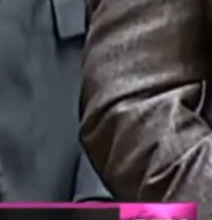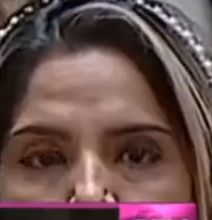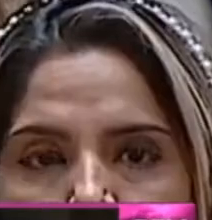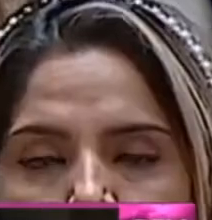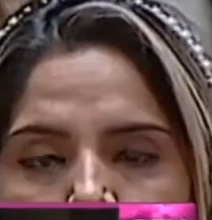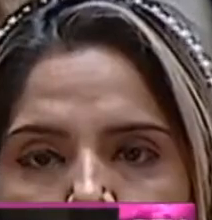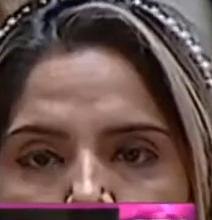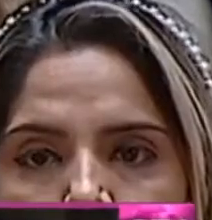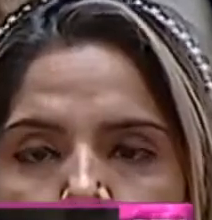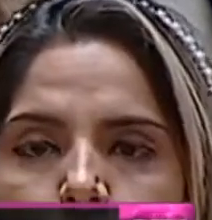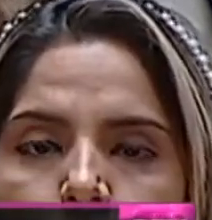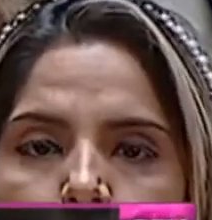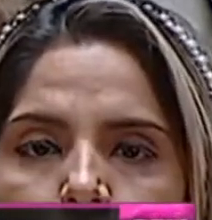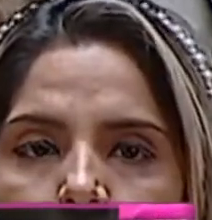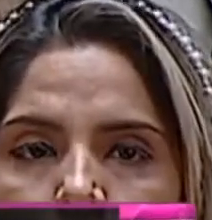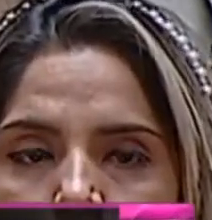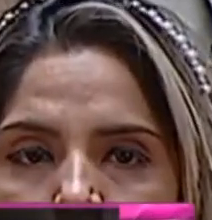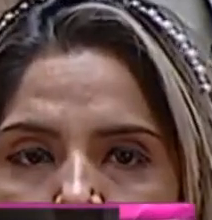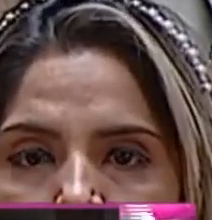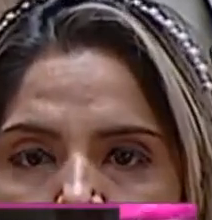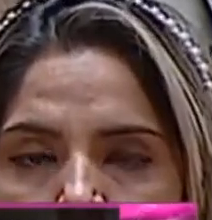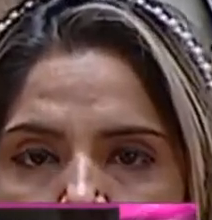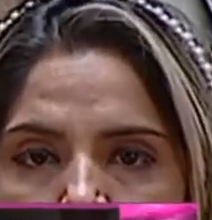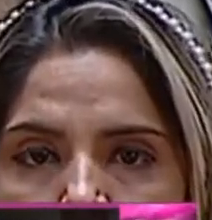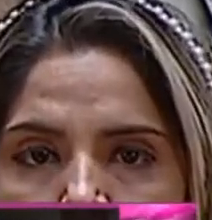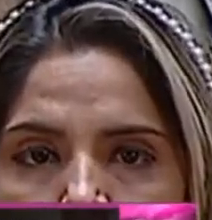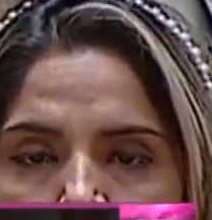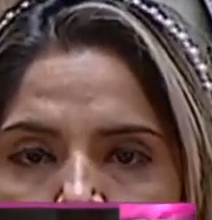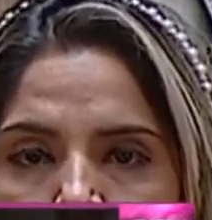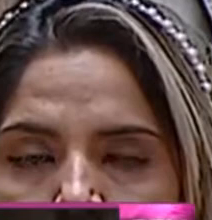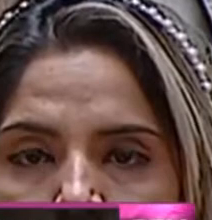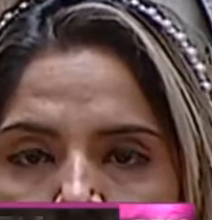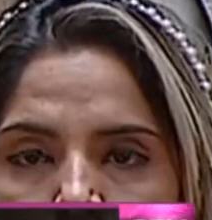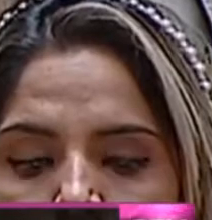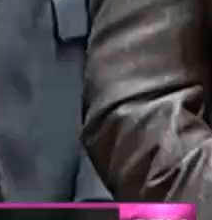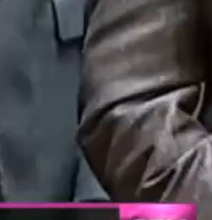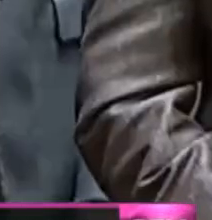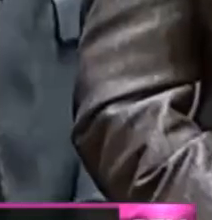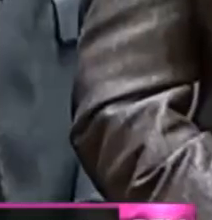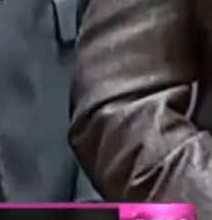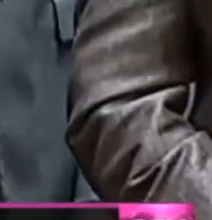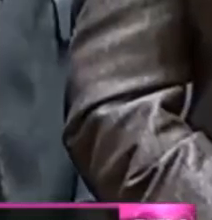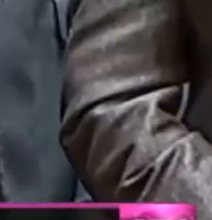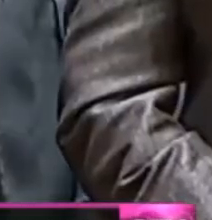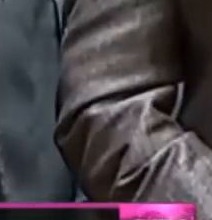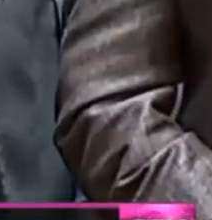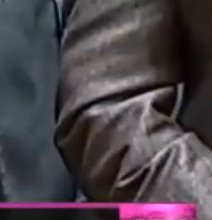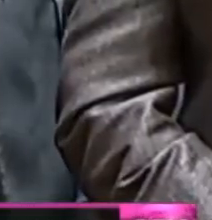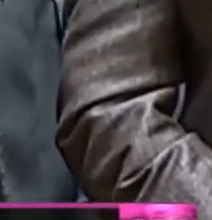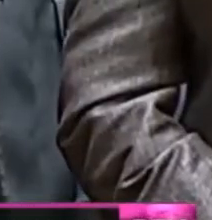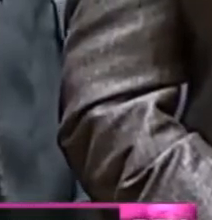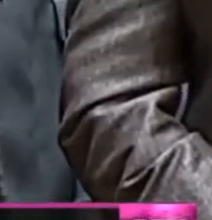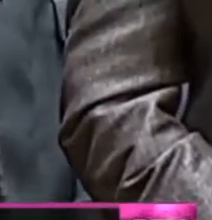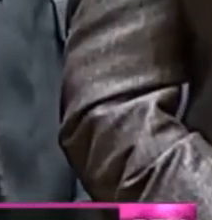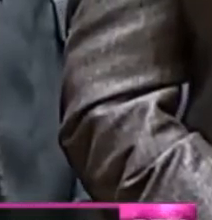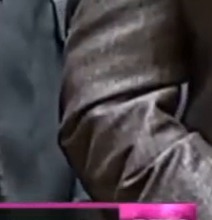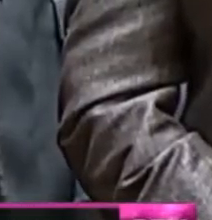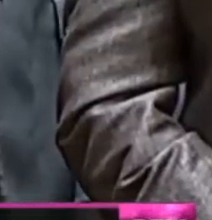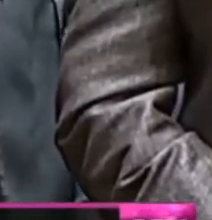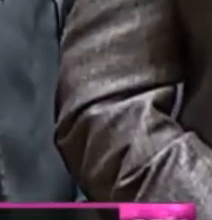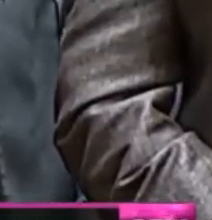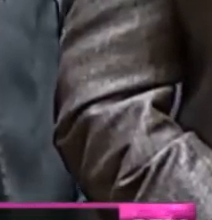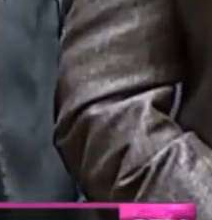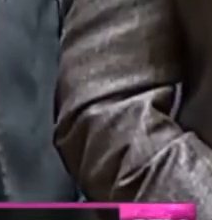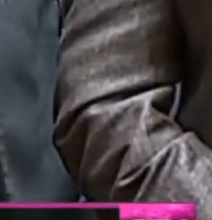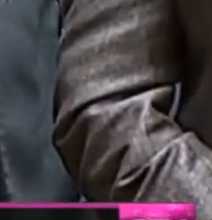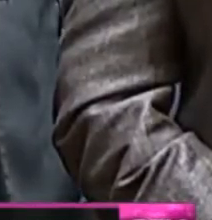cua, familia boliviana, era mi yo, y por, haiko, y puebo, un bori, sagua, supe, y por, era, je cuaño, un bori, cua, ara, sareta, ua, haiko, cua, bono, hasta que